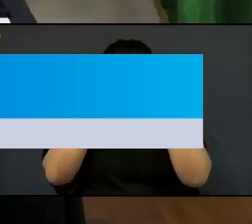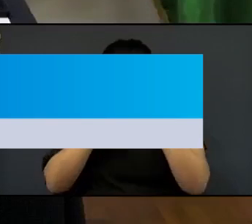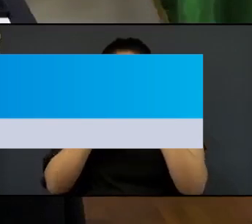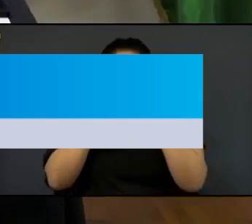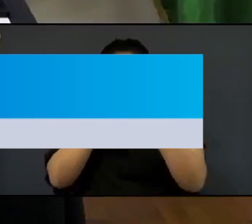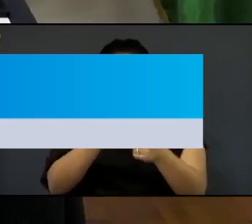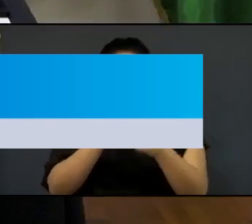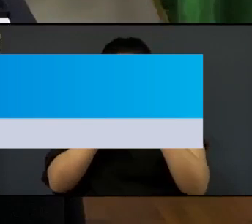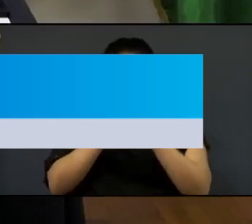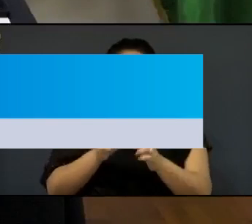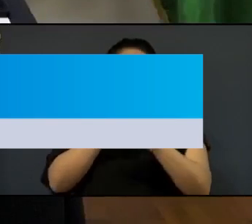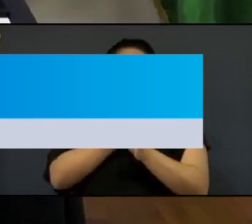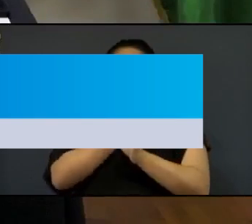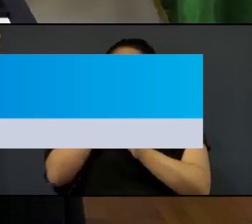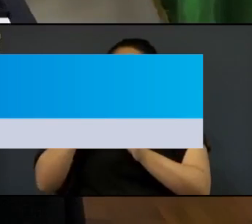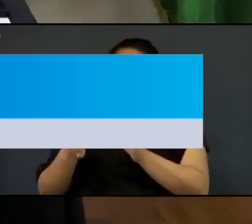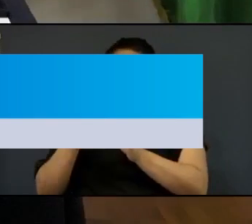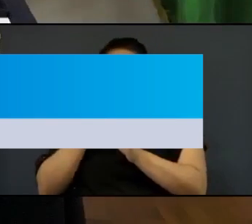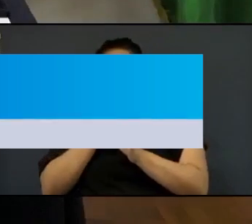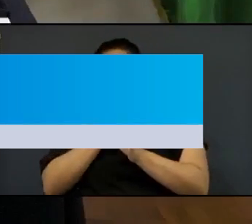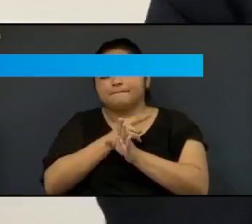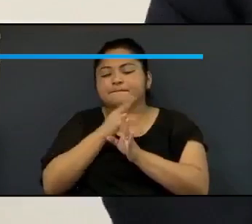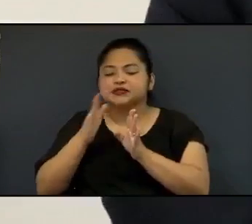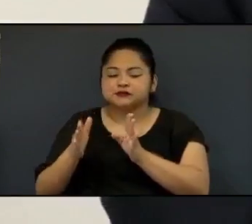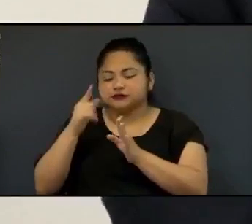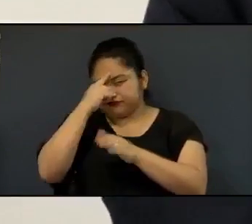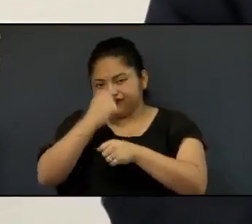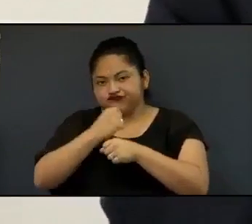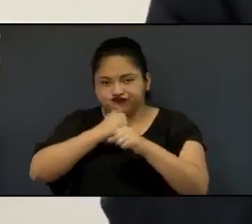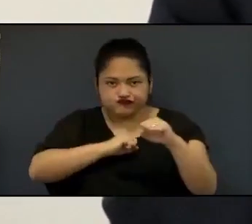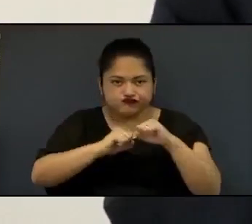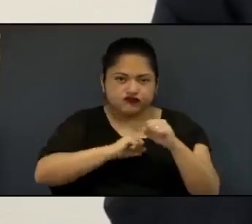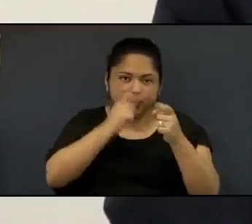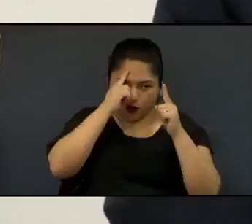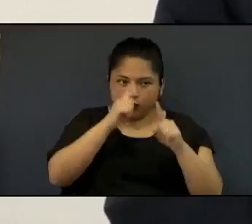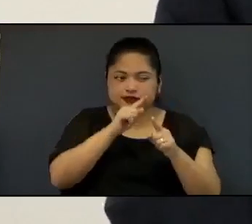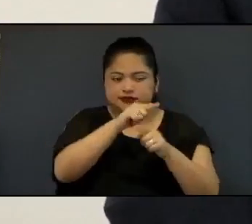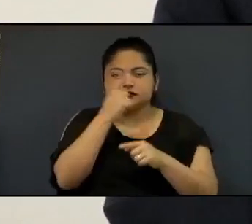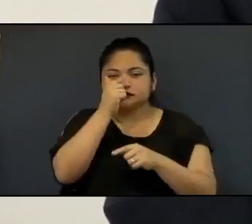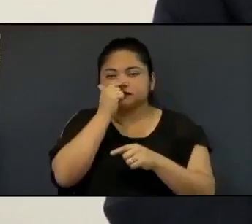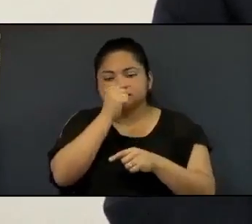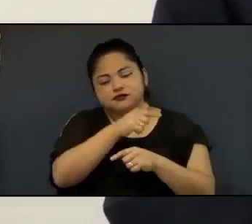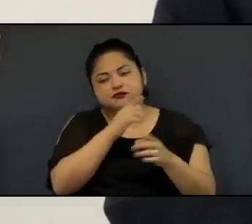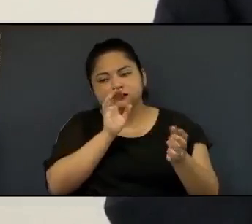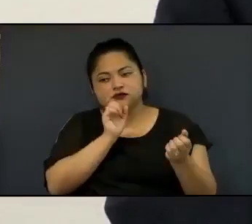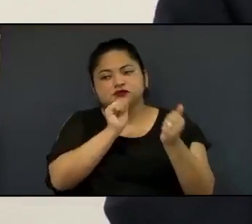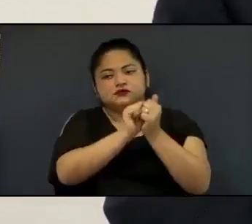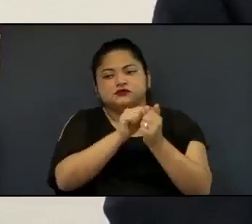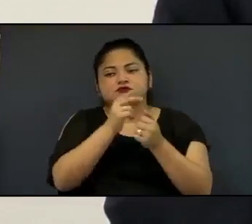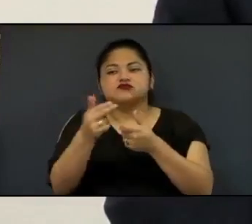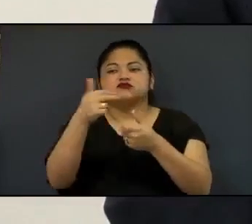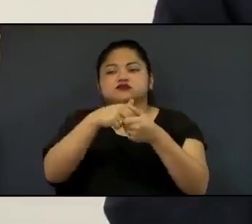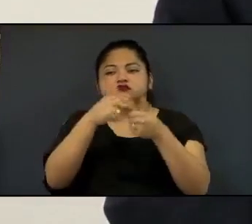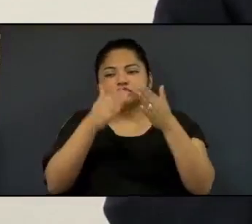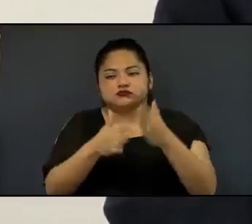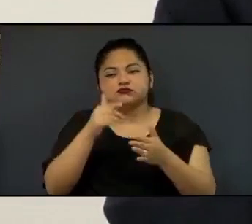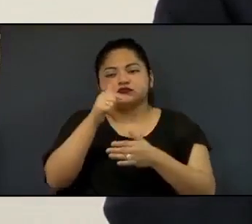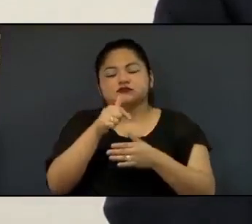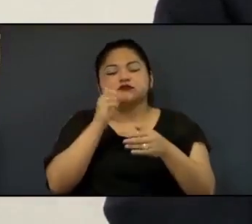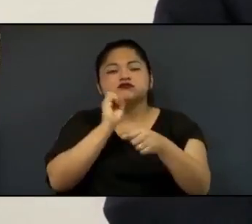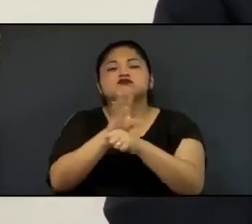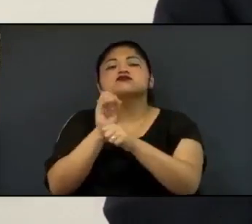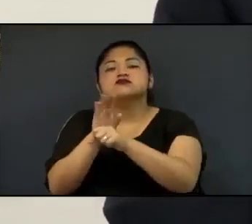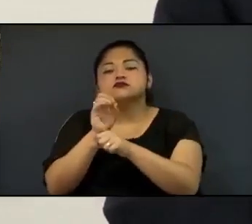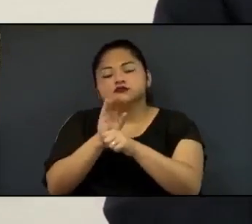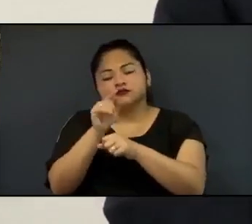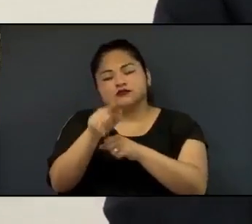vecino es trabajar de acuerdo con la SAT y también facilitar al vecino